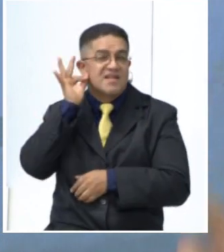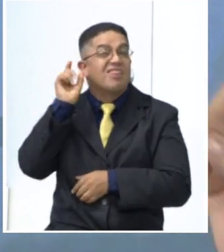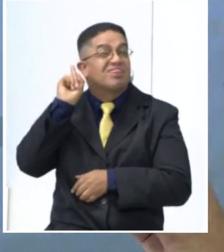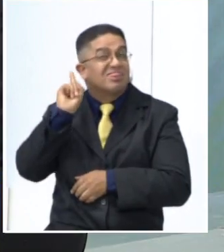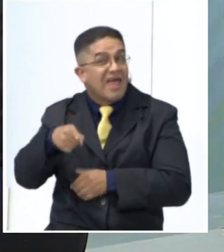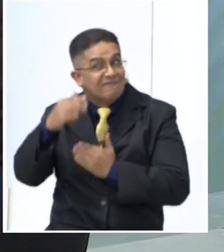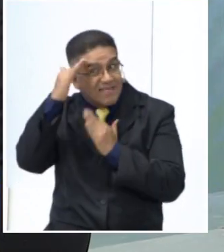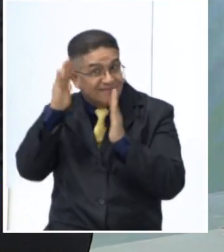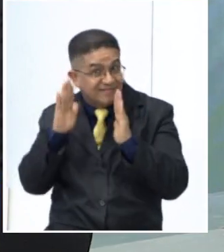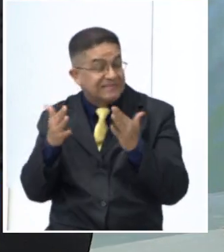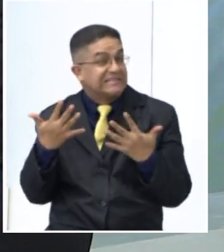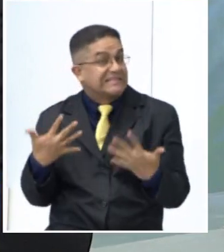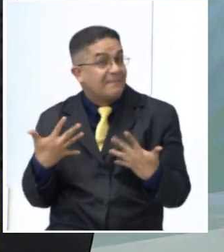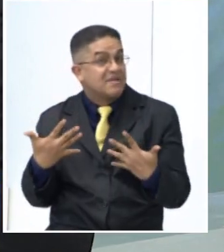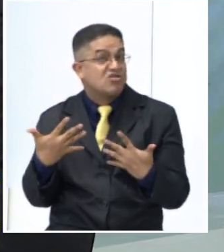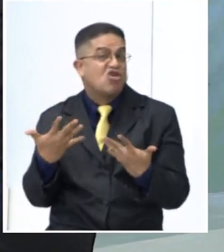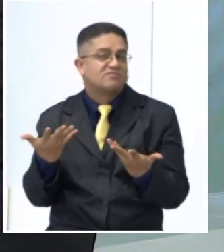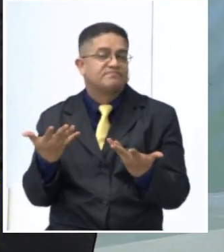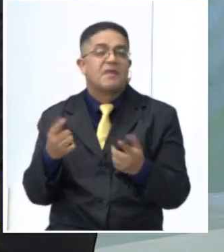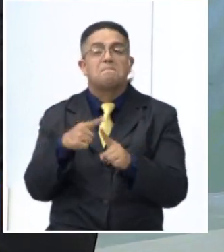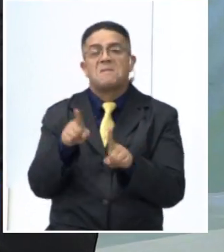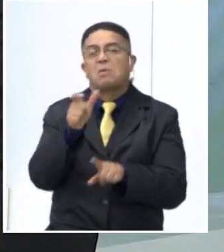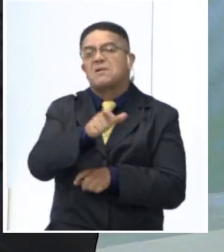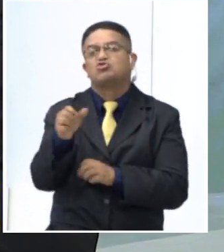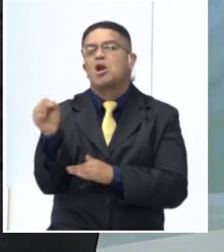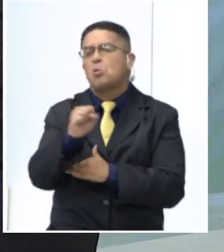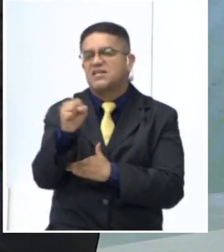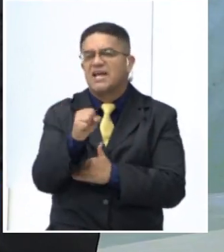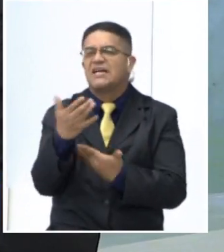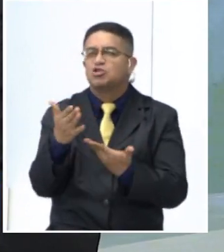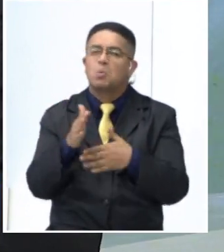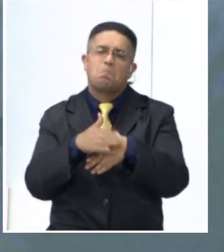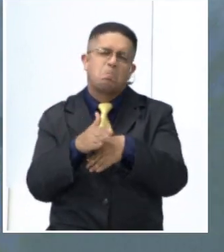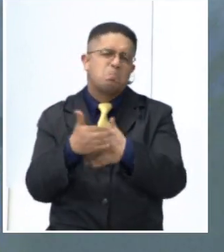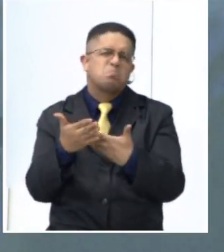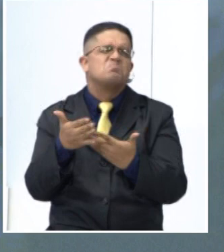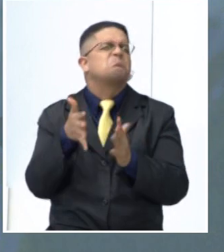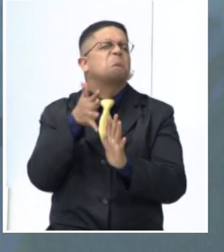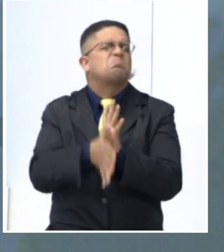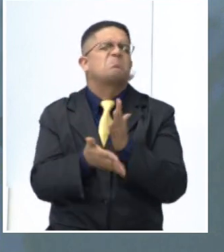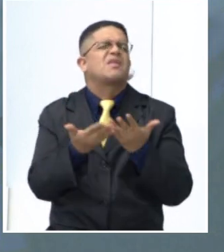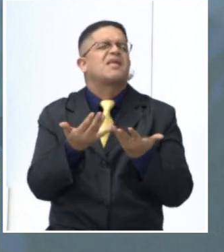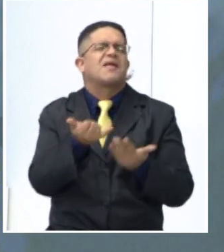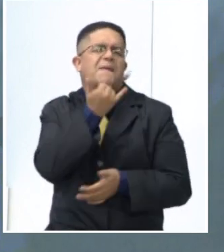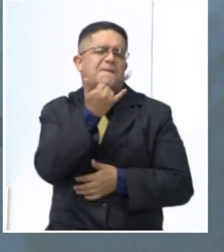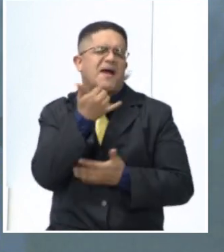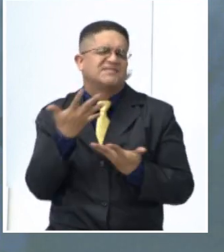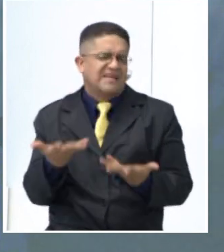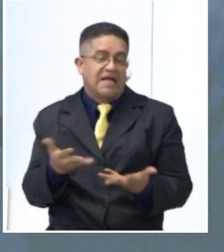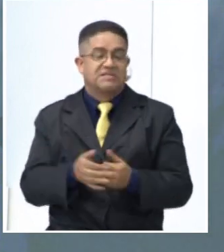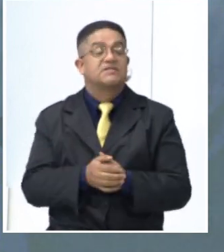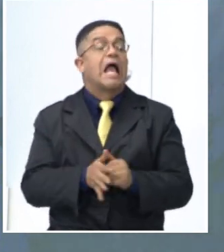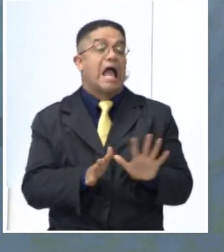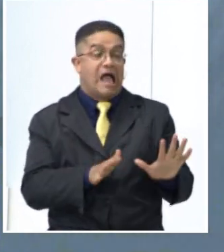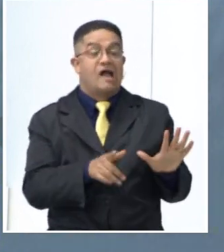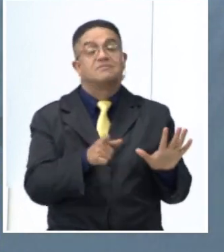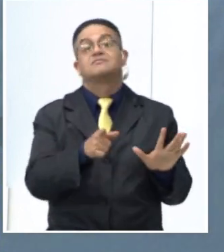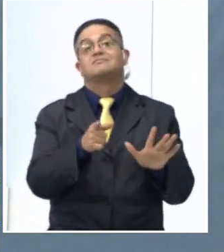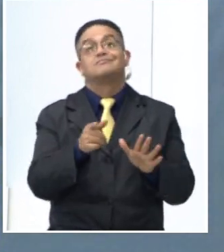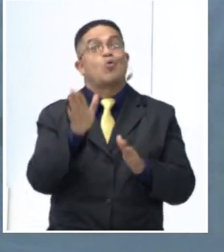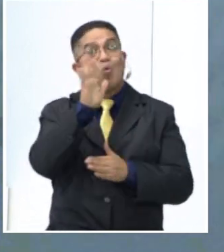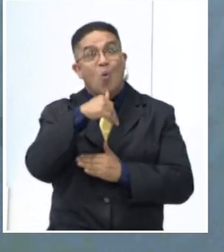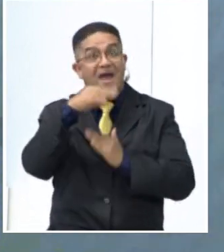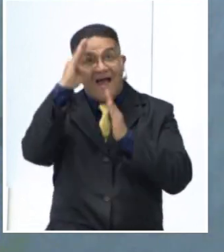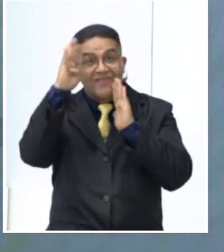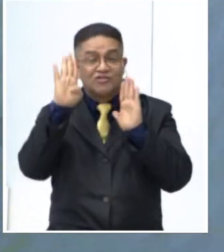o necesariamente debe ser tratada. ¿Cuáles podrían ser las consecuencias de no tratarla? Las consecuencias de no tratarla es,